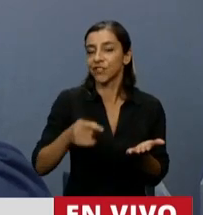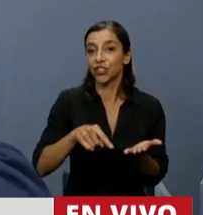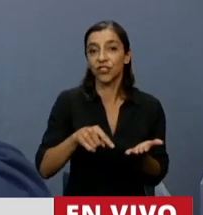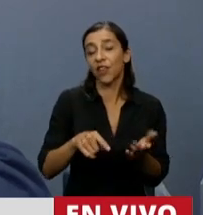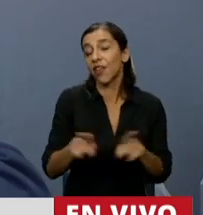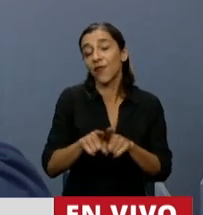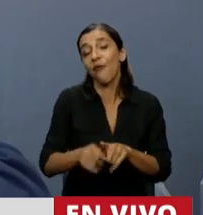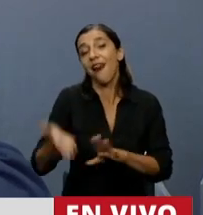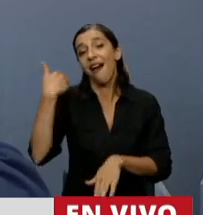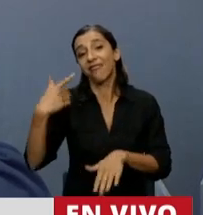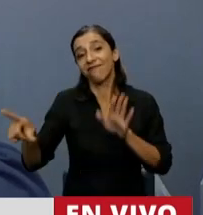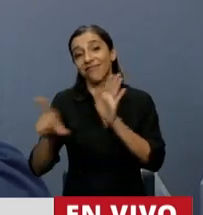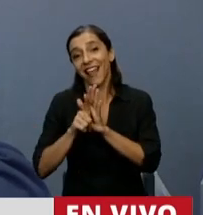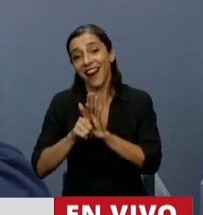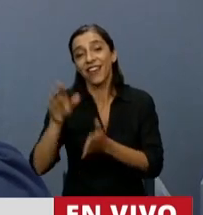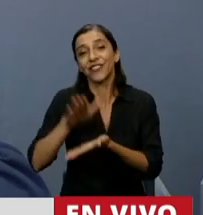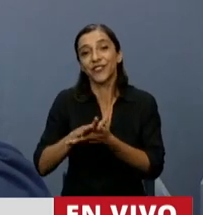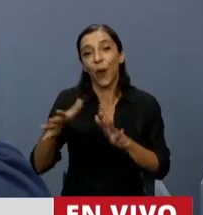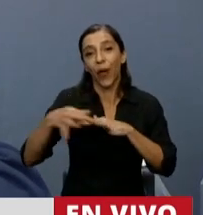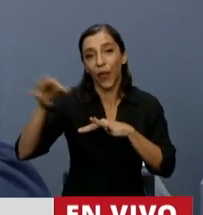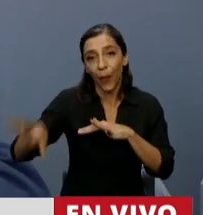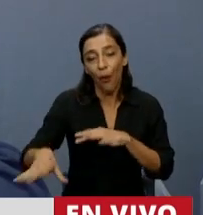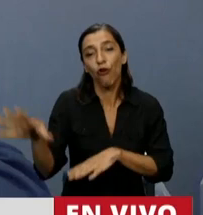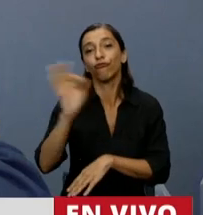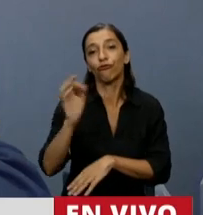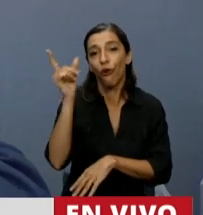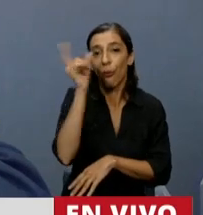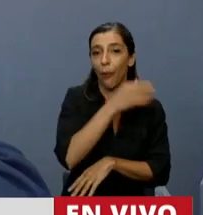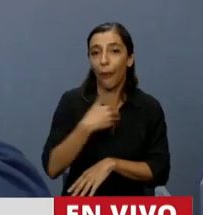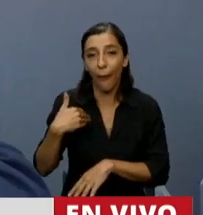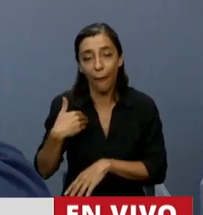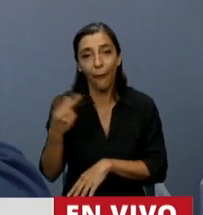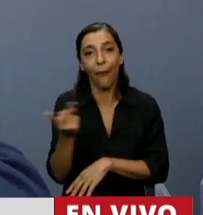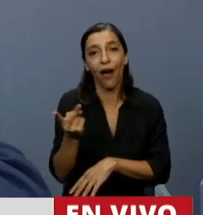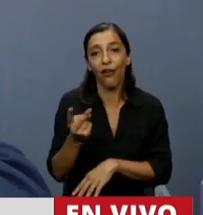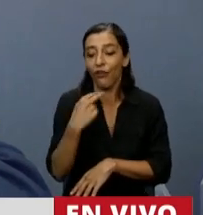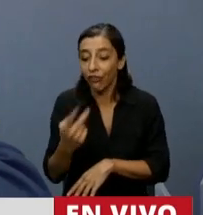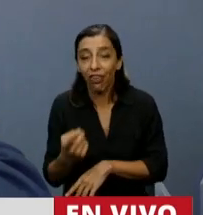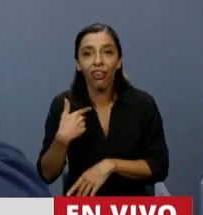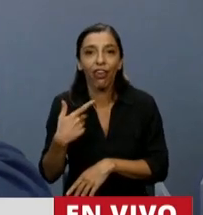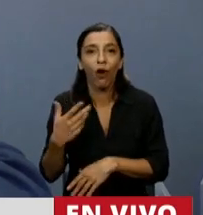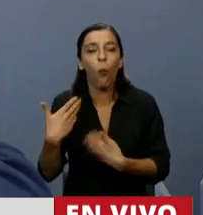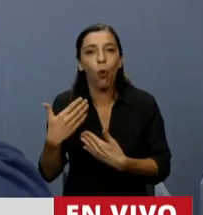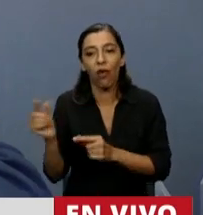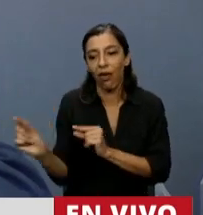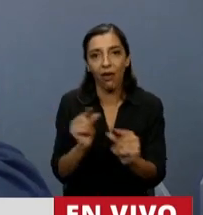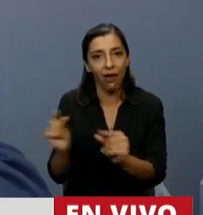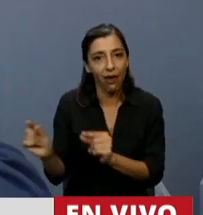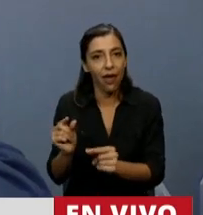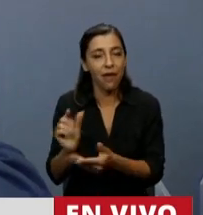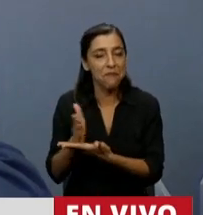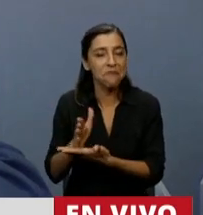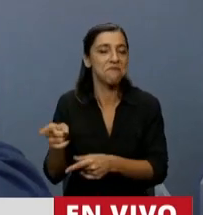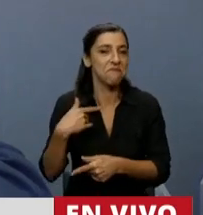del divorcio vincular, como ha sido el de la patria potestad compartida, va a ser parte en la historia de nuestro país. Vamos a dar